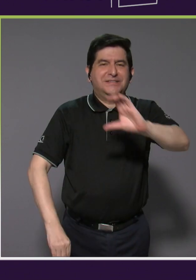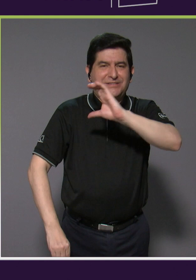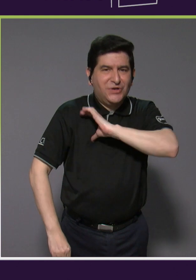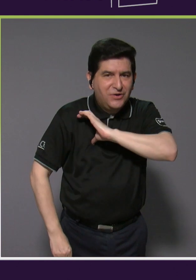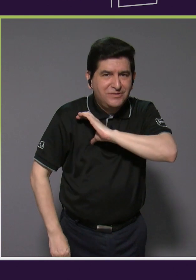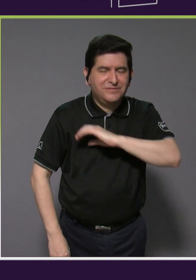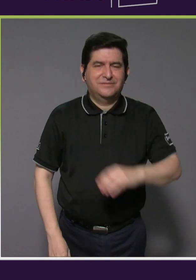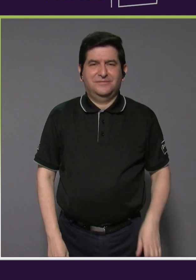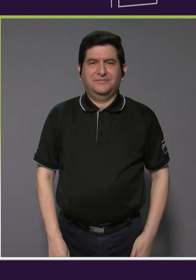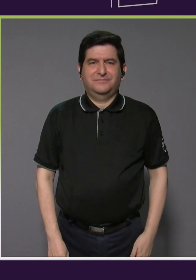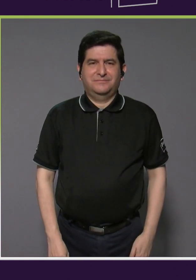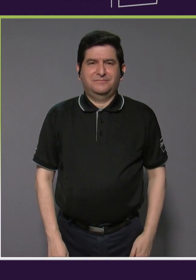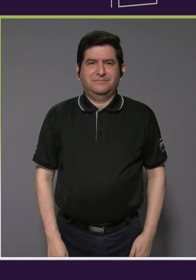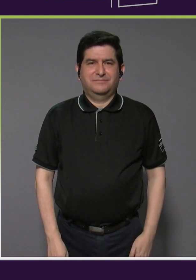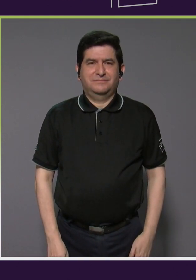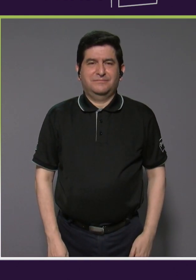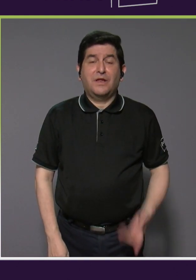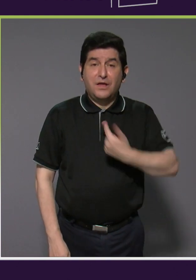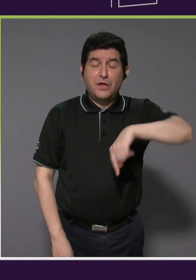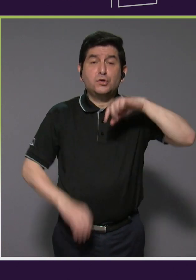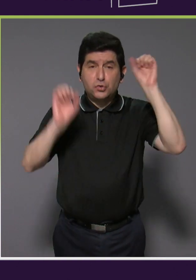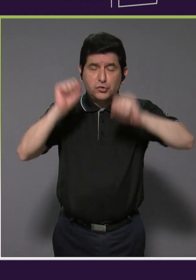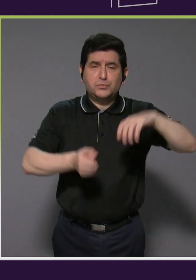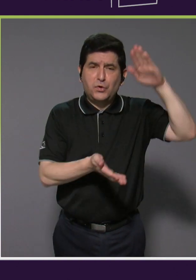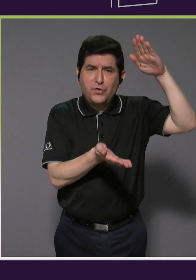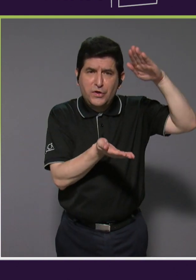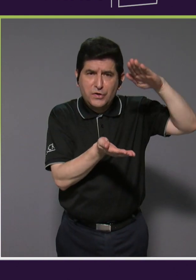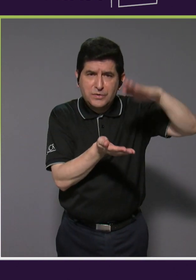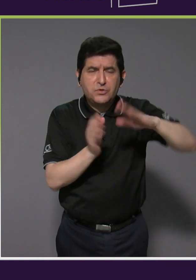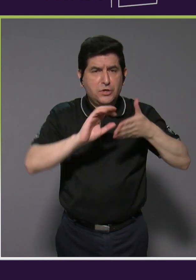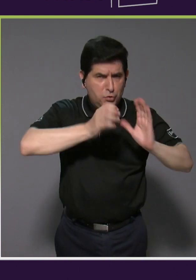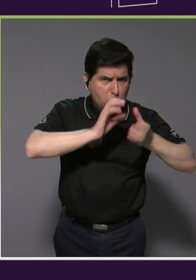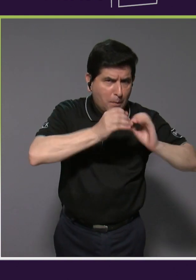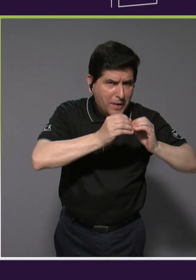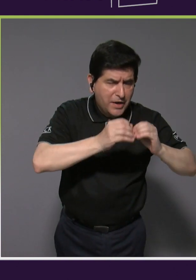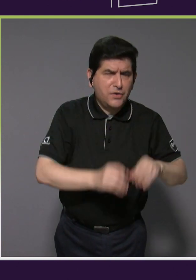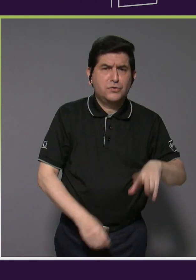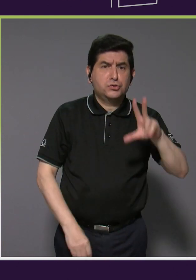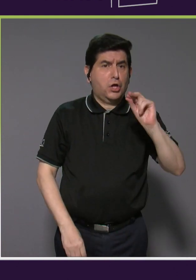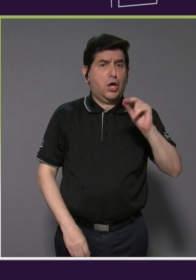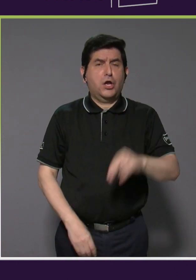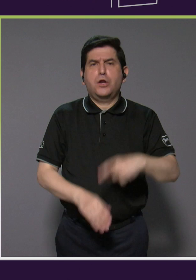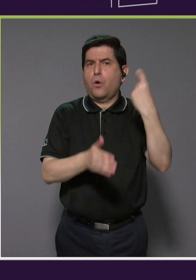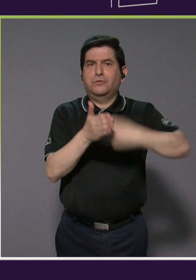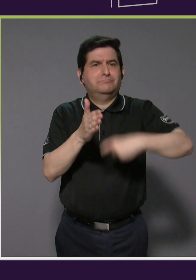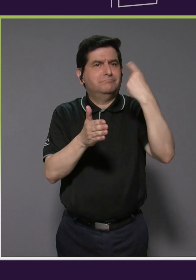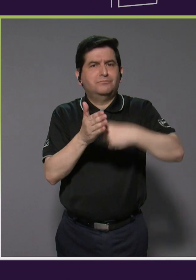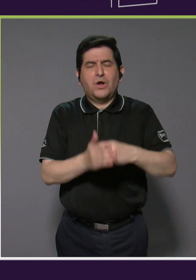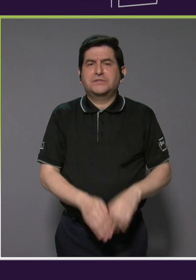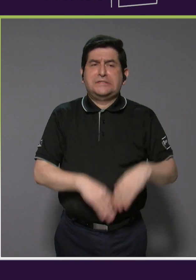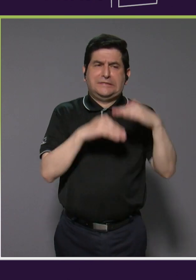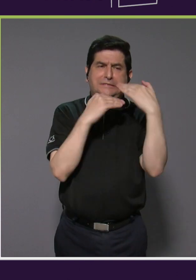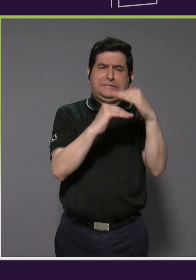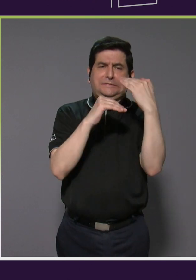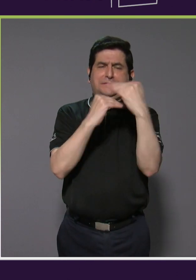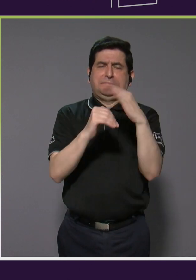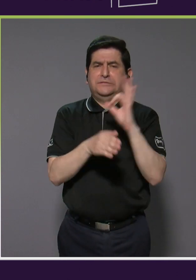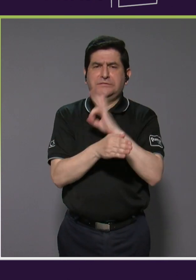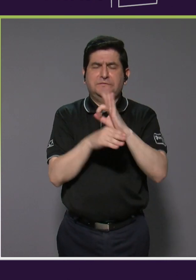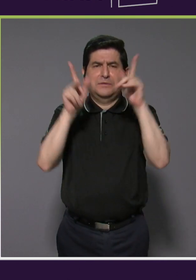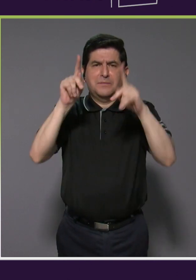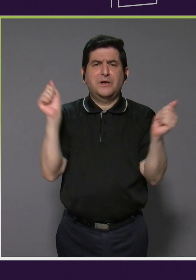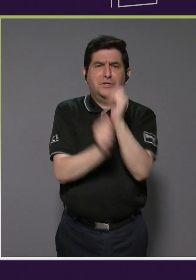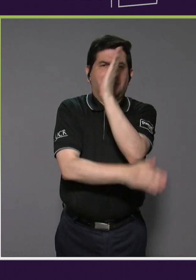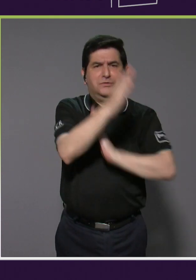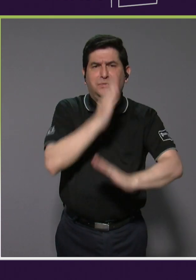calidad, ¿verdad?, para que entonces podamos reducir esos índices y no más bien impuestos que vengan a limitar el funcionamiento de las